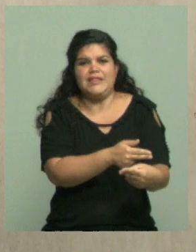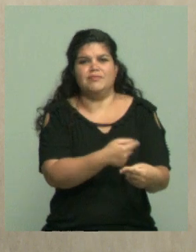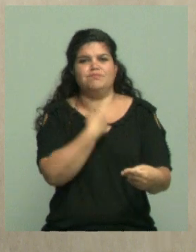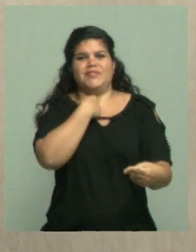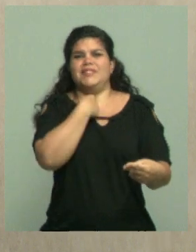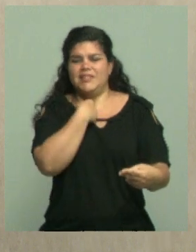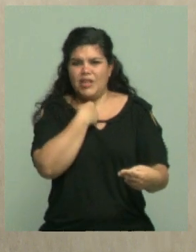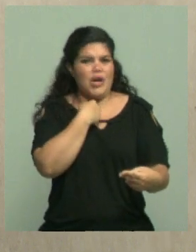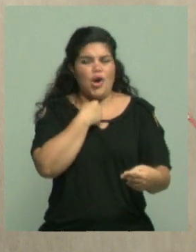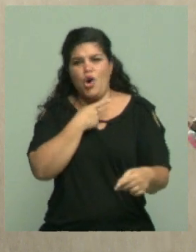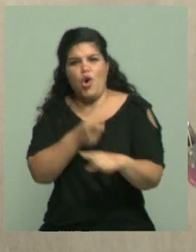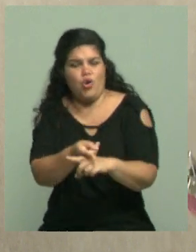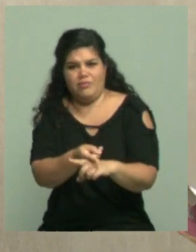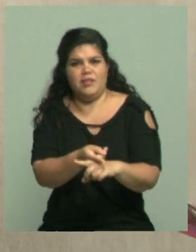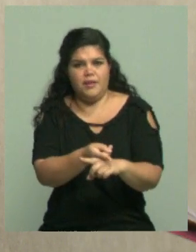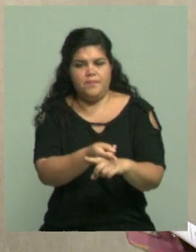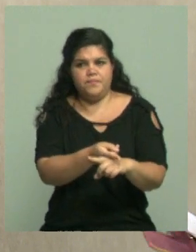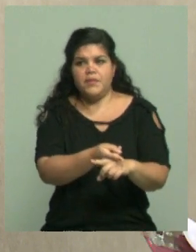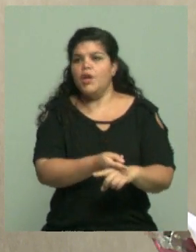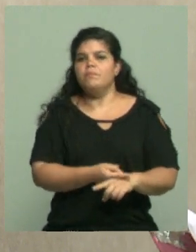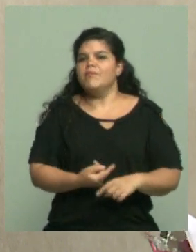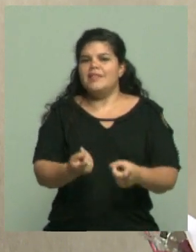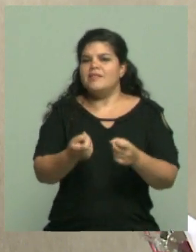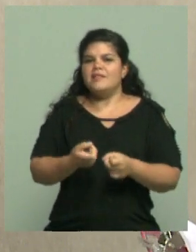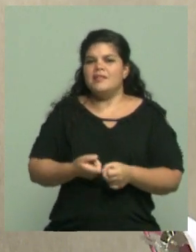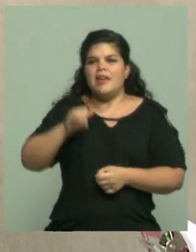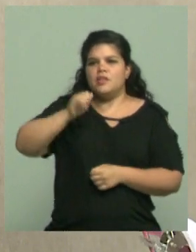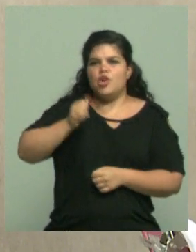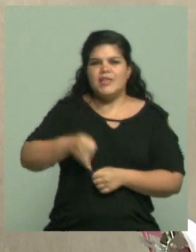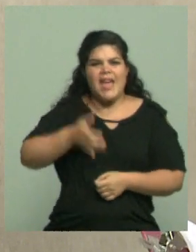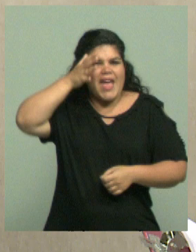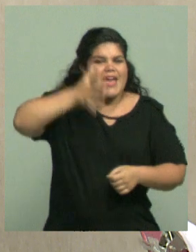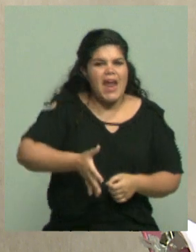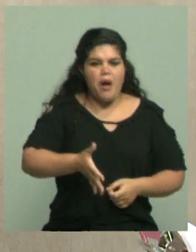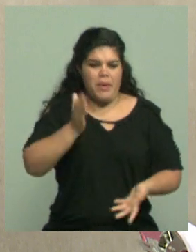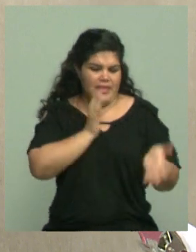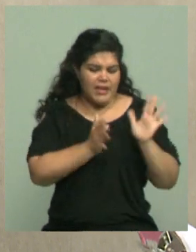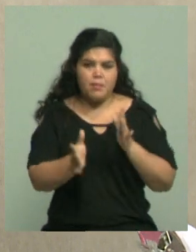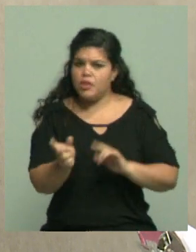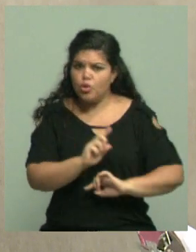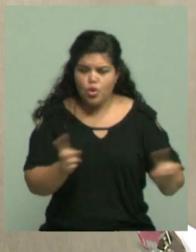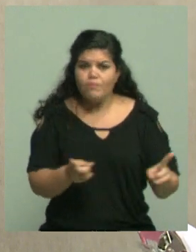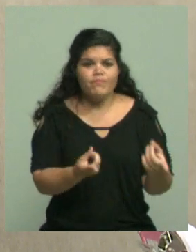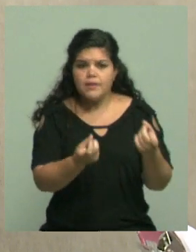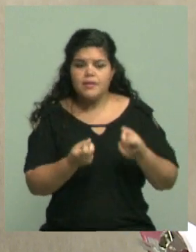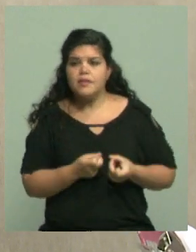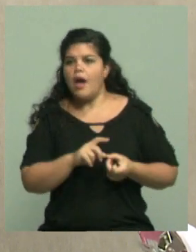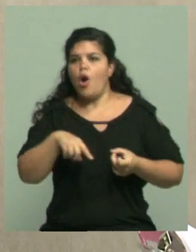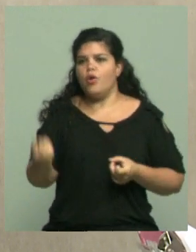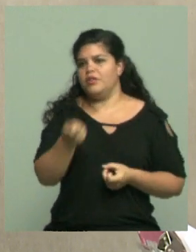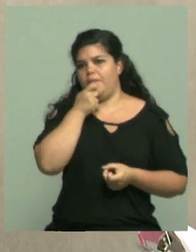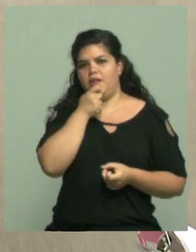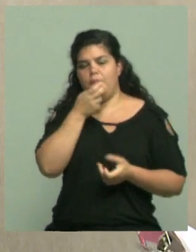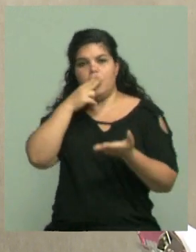y que no es necesario que sea de alta complejidad, igual necesitan esa cobertura, o si no, ayudarlos siempre de otro lado, bajando los impuestos a